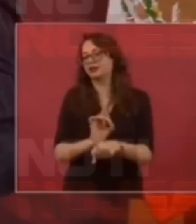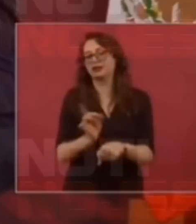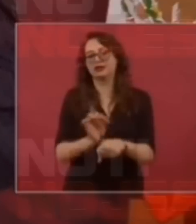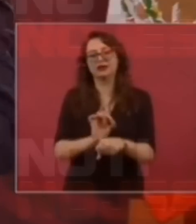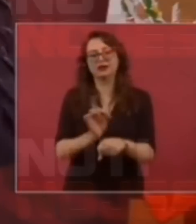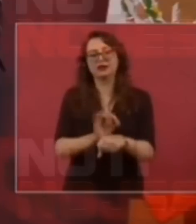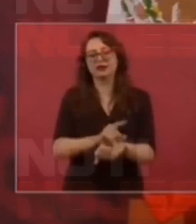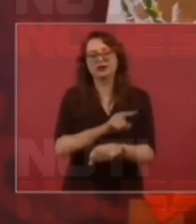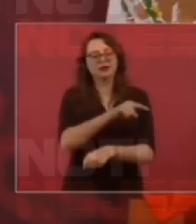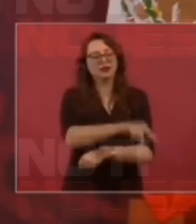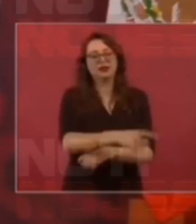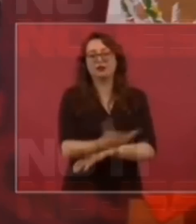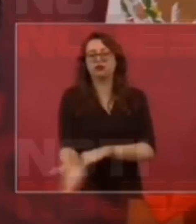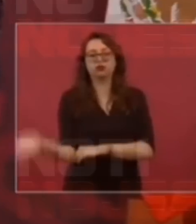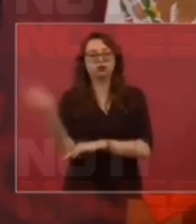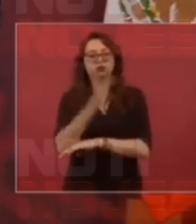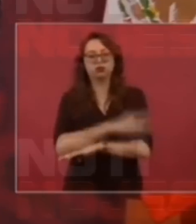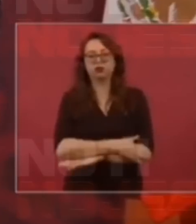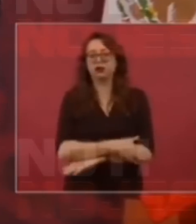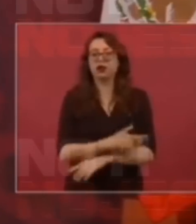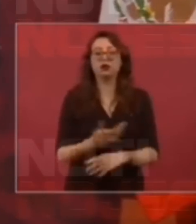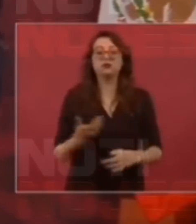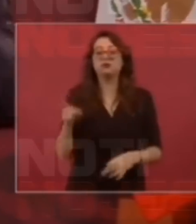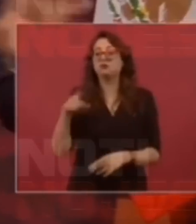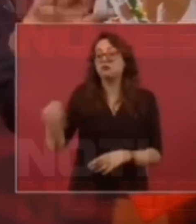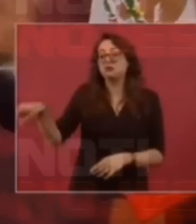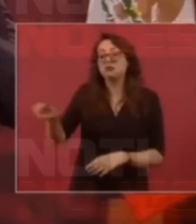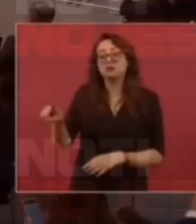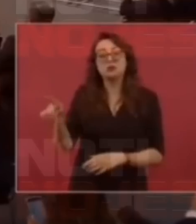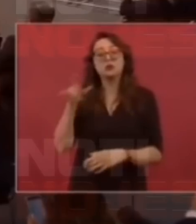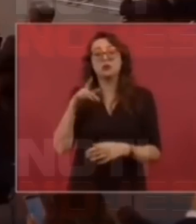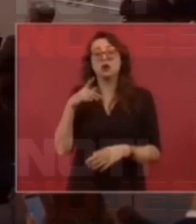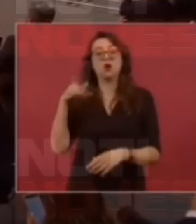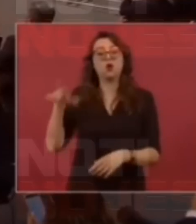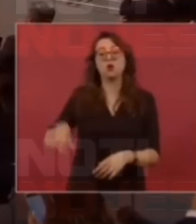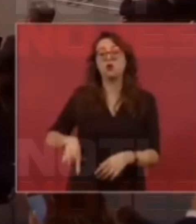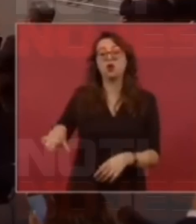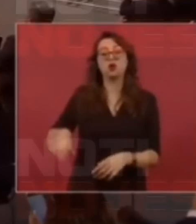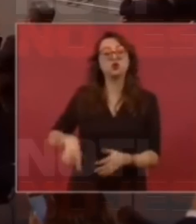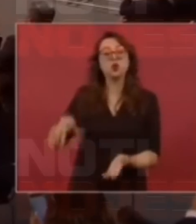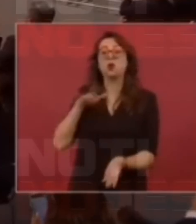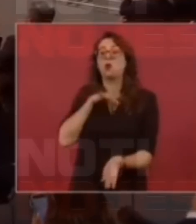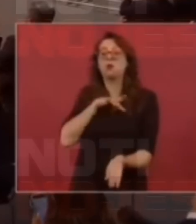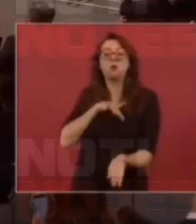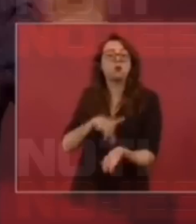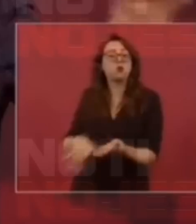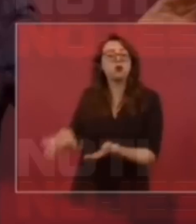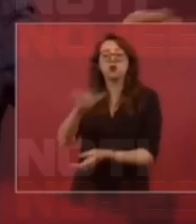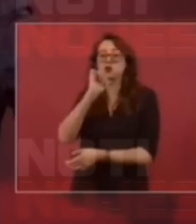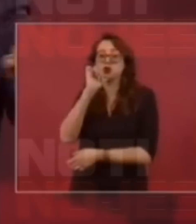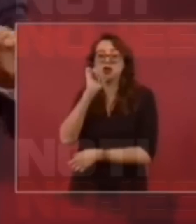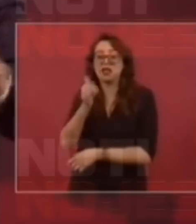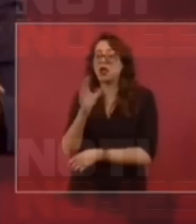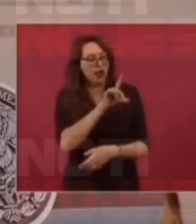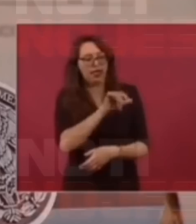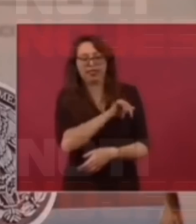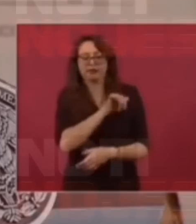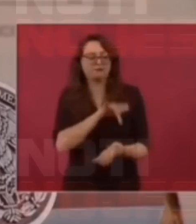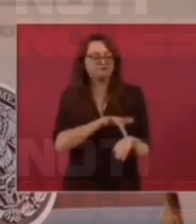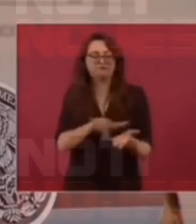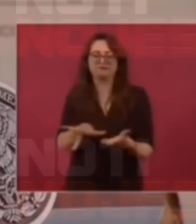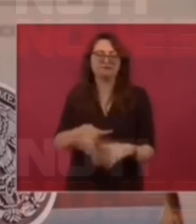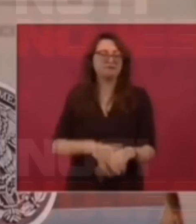costeado su viaje, porque ninguna institución les había apoyado.